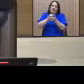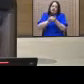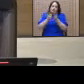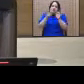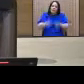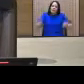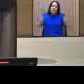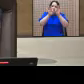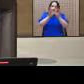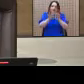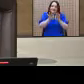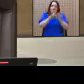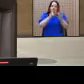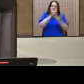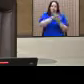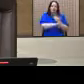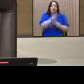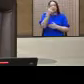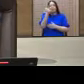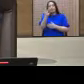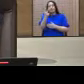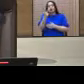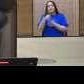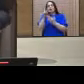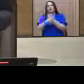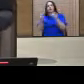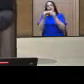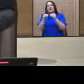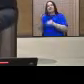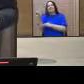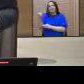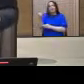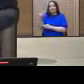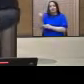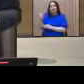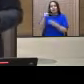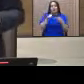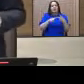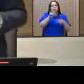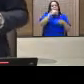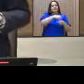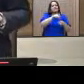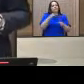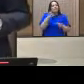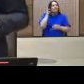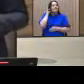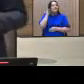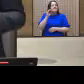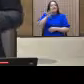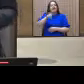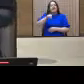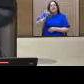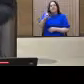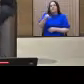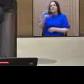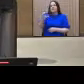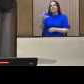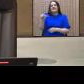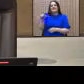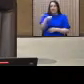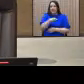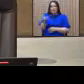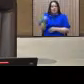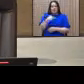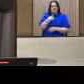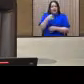hay dos iniciativas más, uno del diputado David Burzón y otro de la diputada María José Corrales. Bueno, ahí tenemos que juntarnos